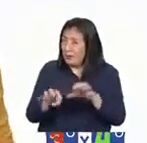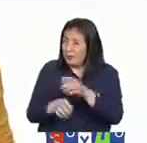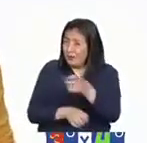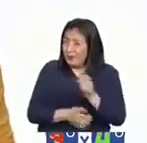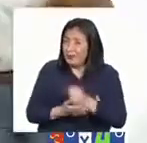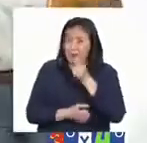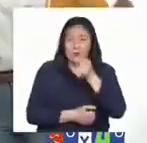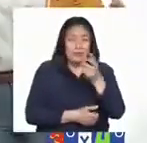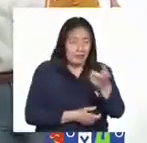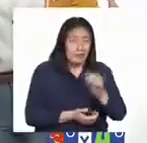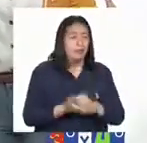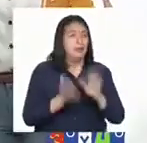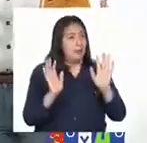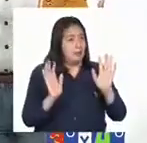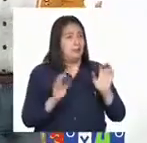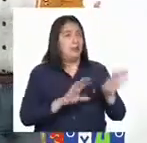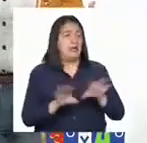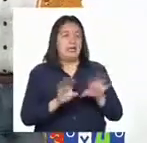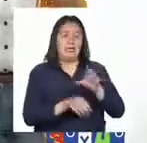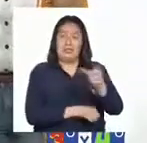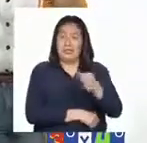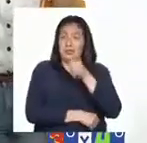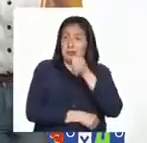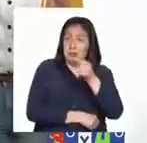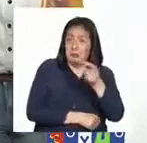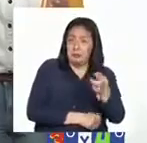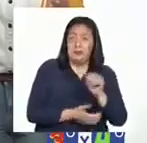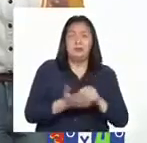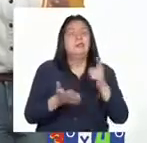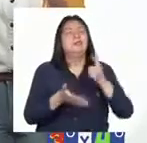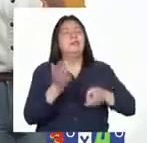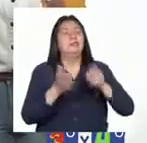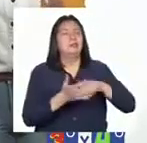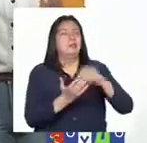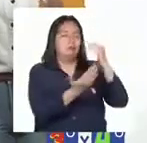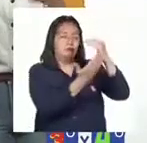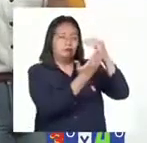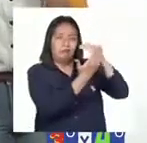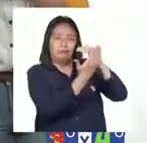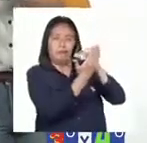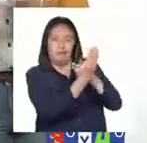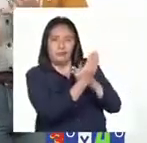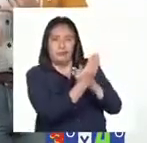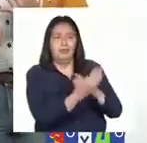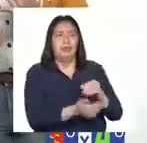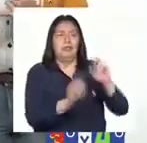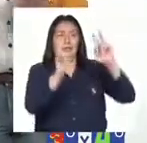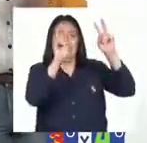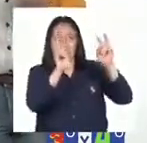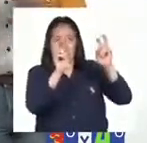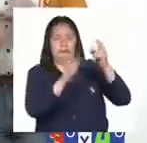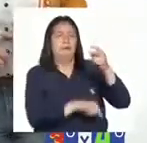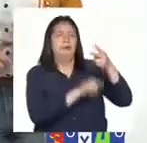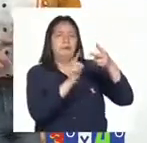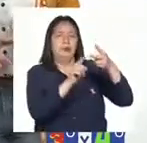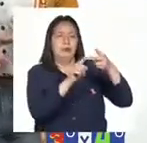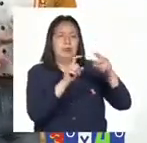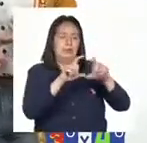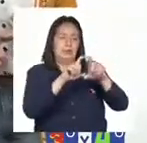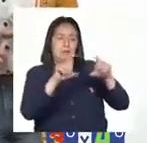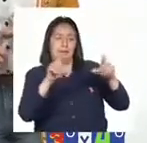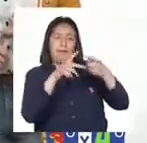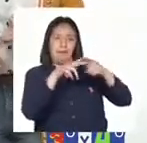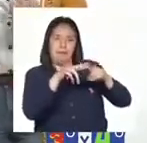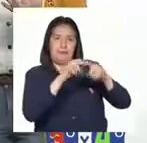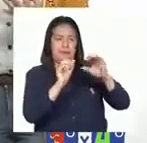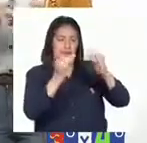nuestro reportaje? Para realizar nuestro reportaje, este debe tener la siguiente estructura: el título, el párrafo de